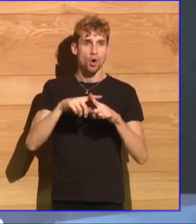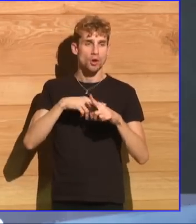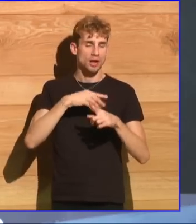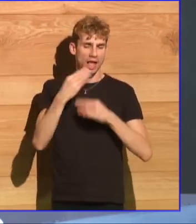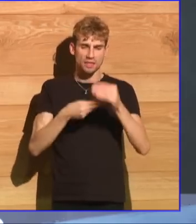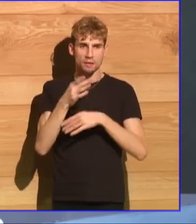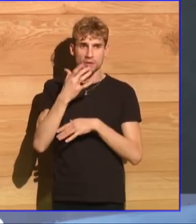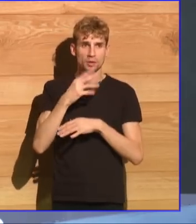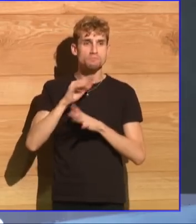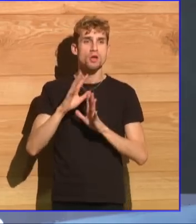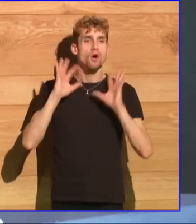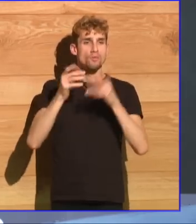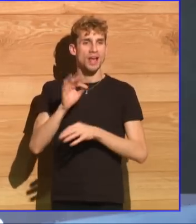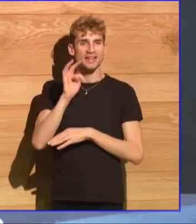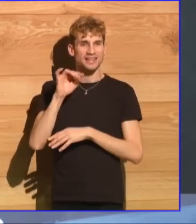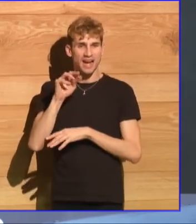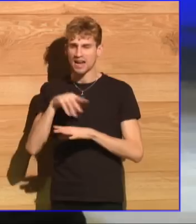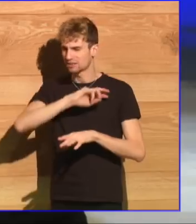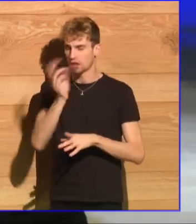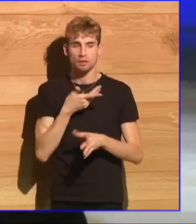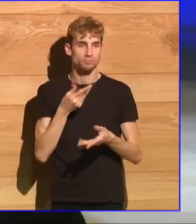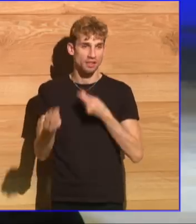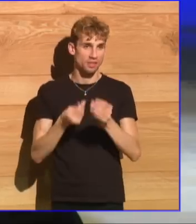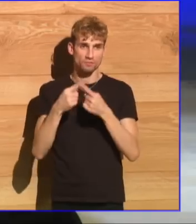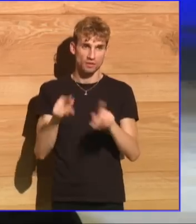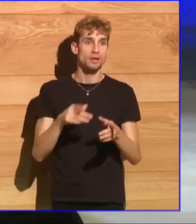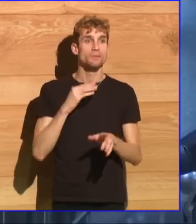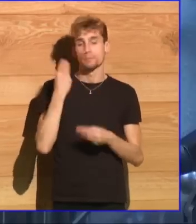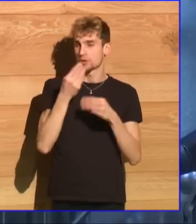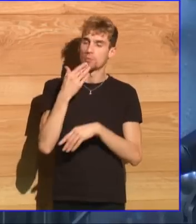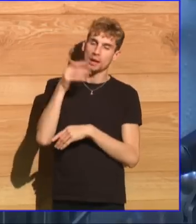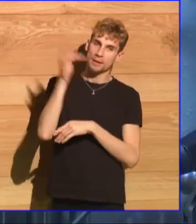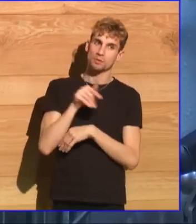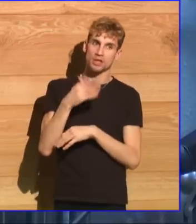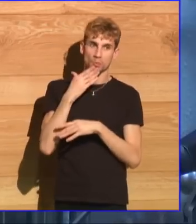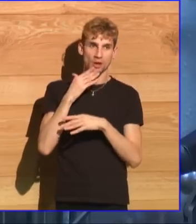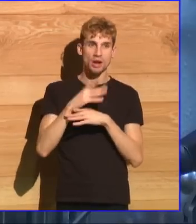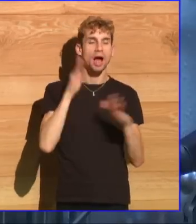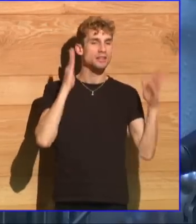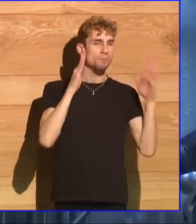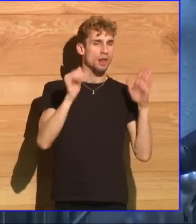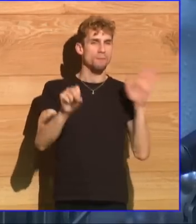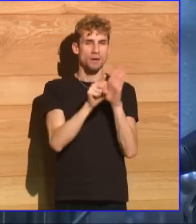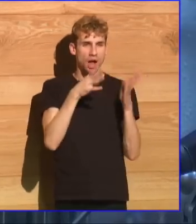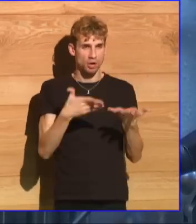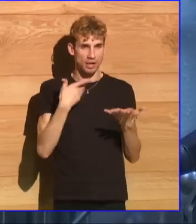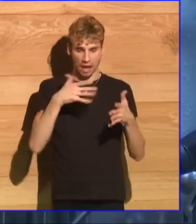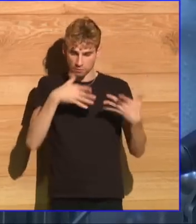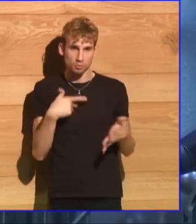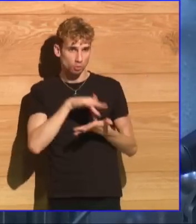Jason y los Argonautas, en fin, todos. Pero muy conocemos. cerca Pero de yo, ser creíble. De ser Teniendo en algo cuenta que esta es creíble. la película que marca una era, que es la que estamos viviendo ahora, porque